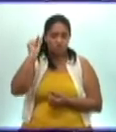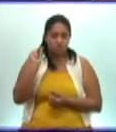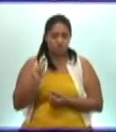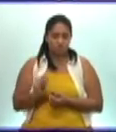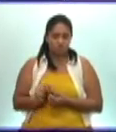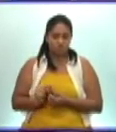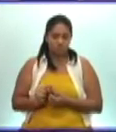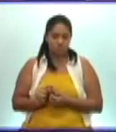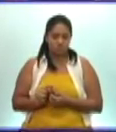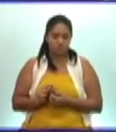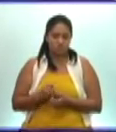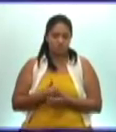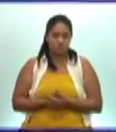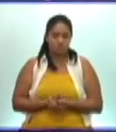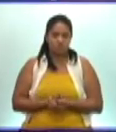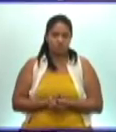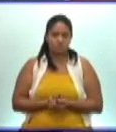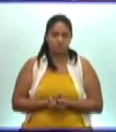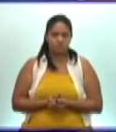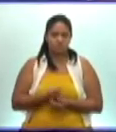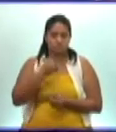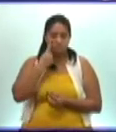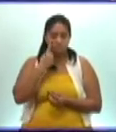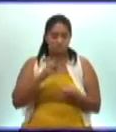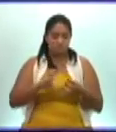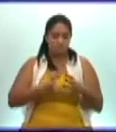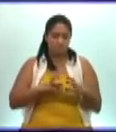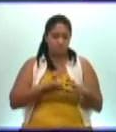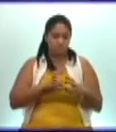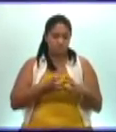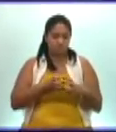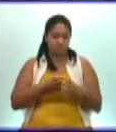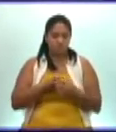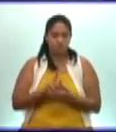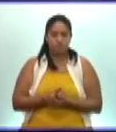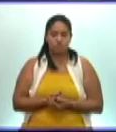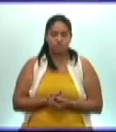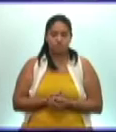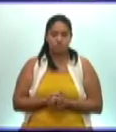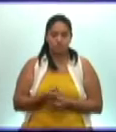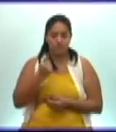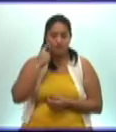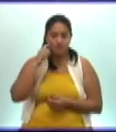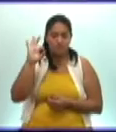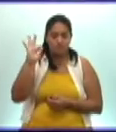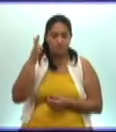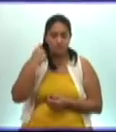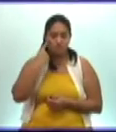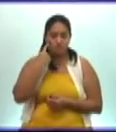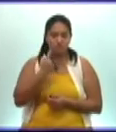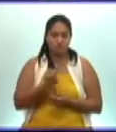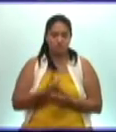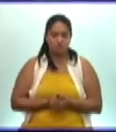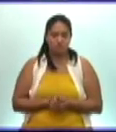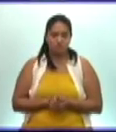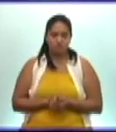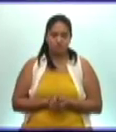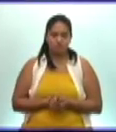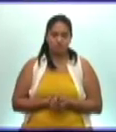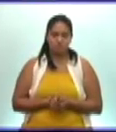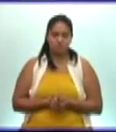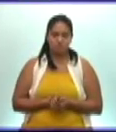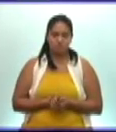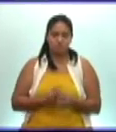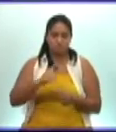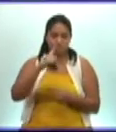allá de la pequeña fracción del espectro electromagnético llamada luz visible. Los datos de múltiples longitudes de onda ayudan